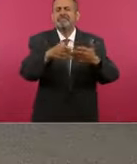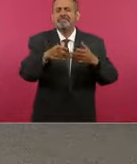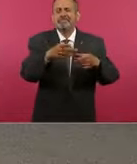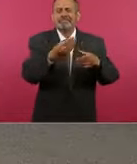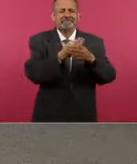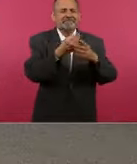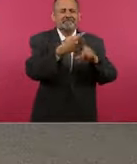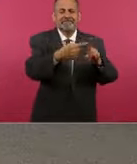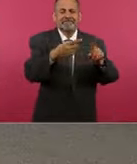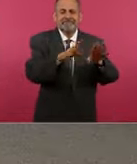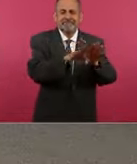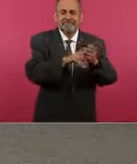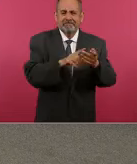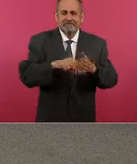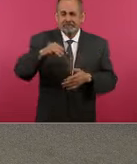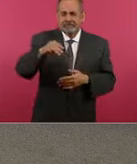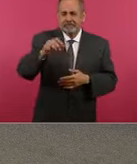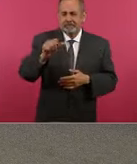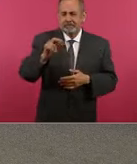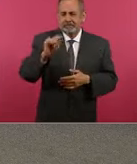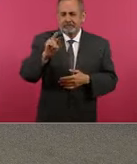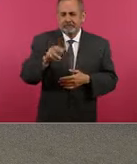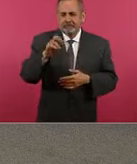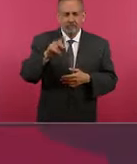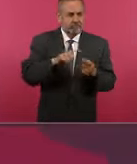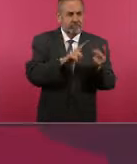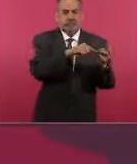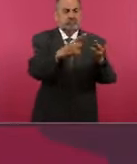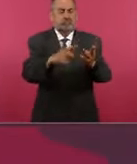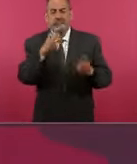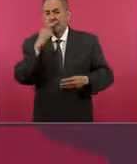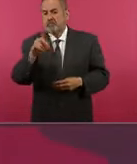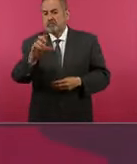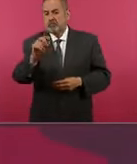clases medias, Martín Moreno, ¿con quién se queda? Con Lozano.